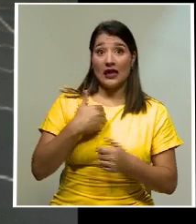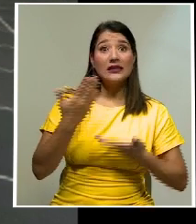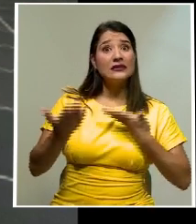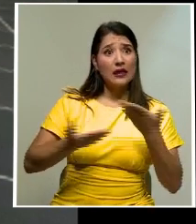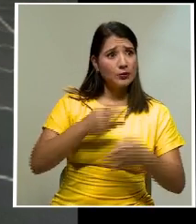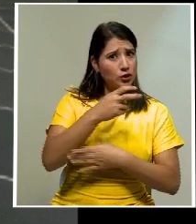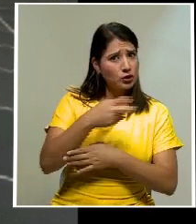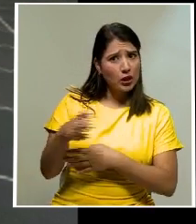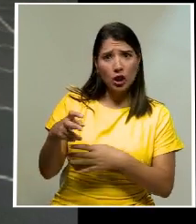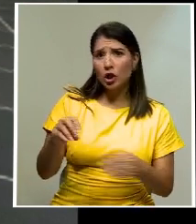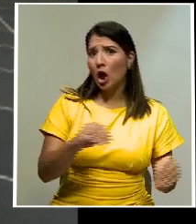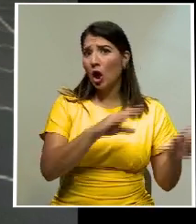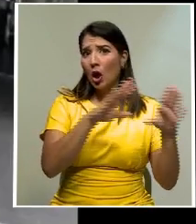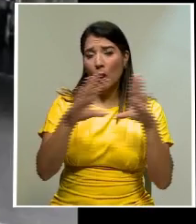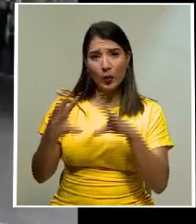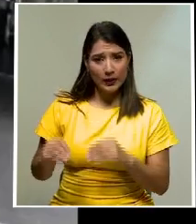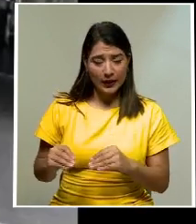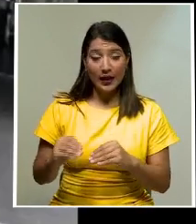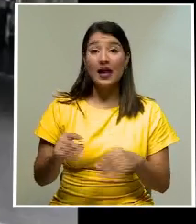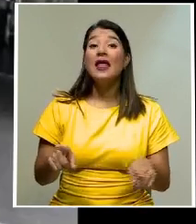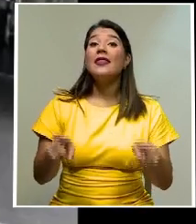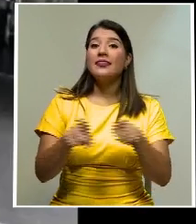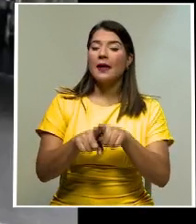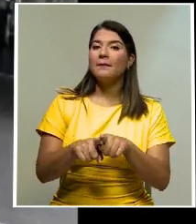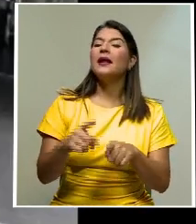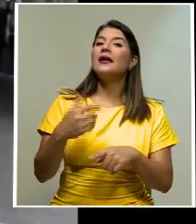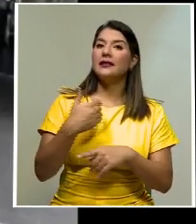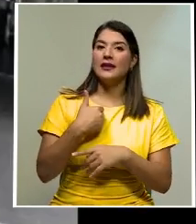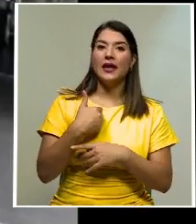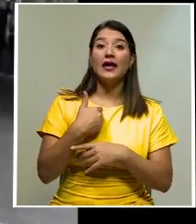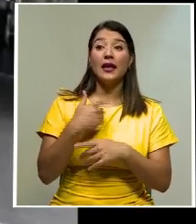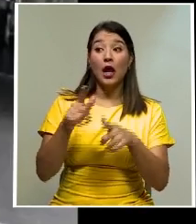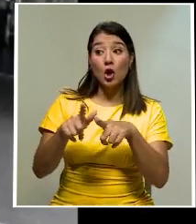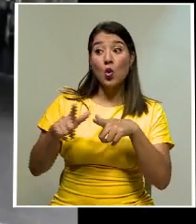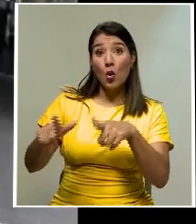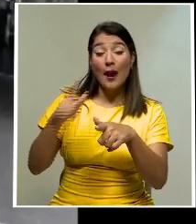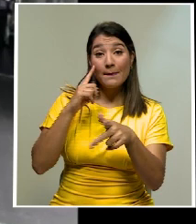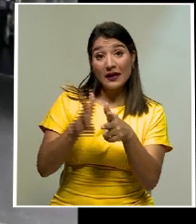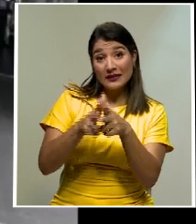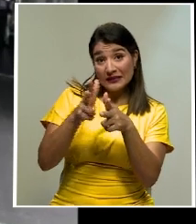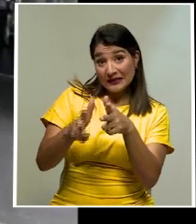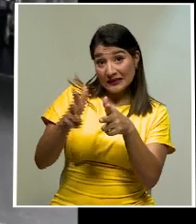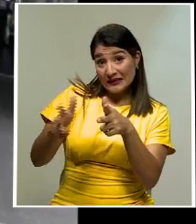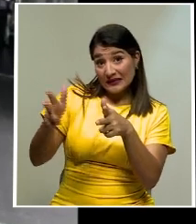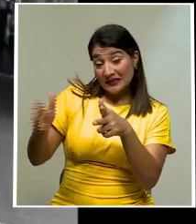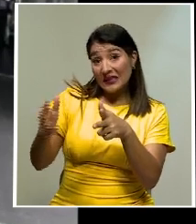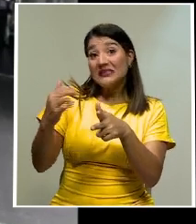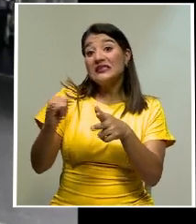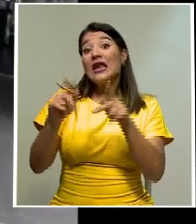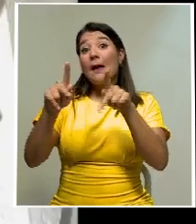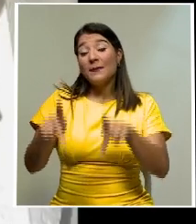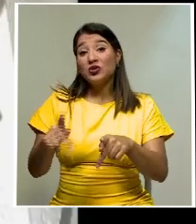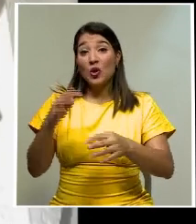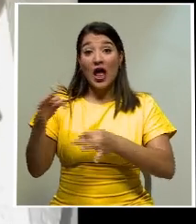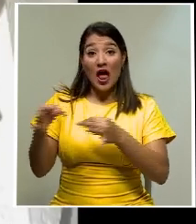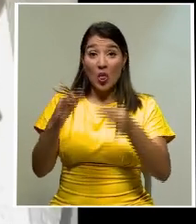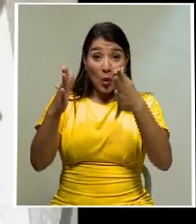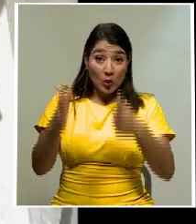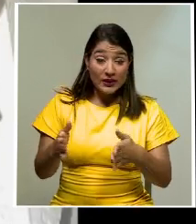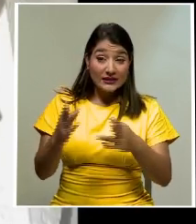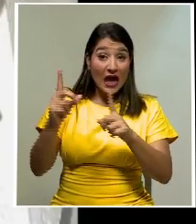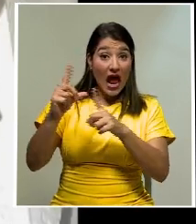las 24 horas del día. También se ofrece espacio de parqueo para viajeros que tengan vehículo de alquiler o que lleguen con